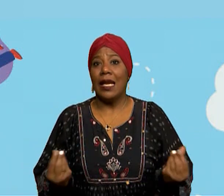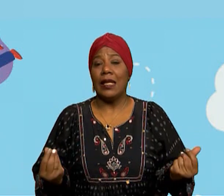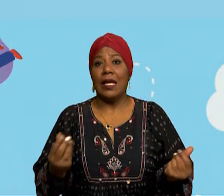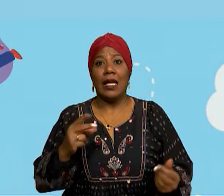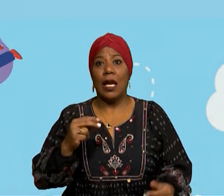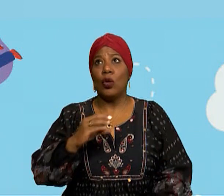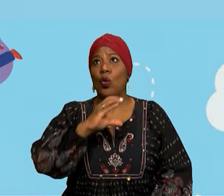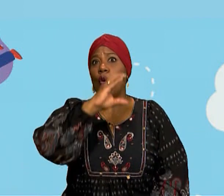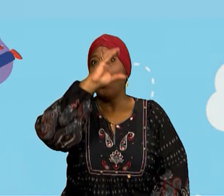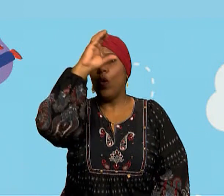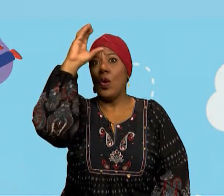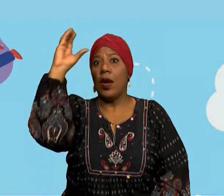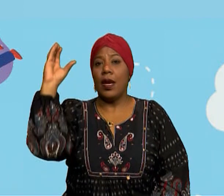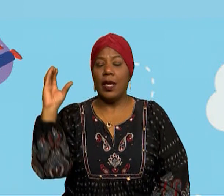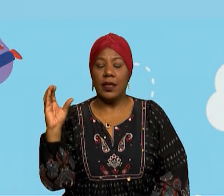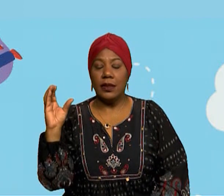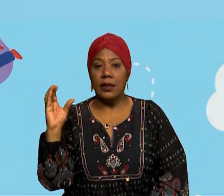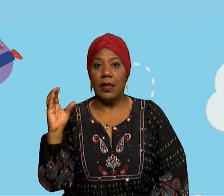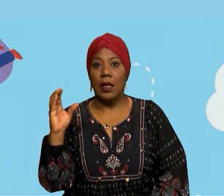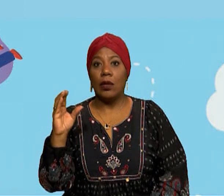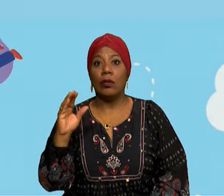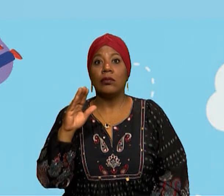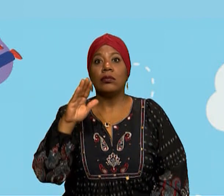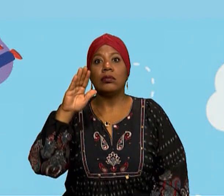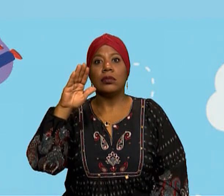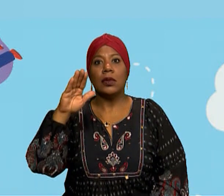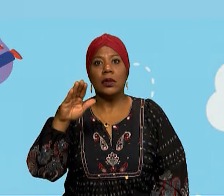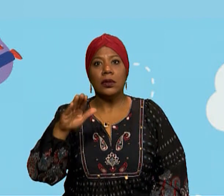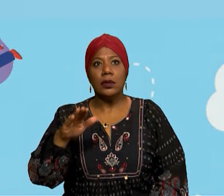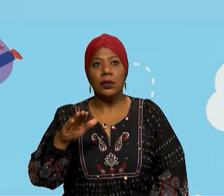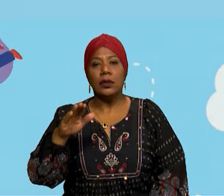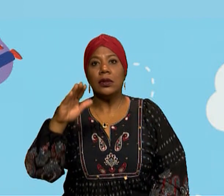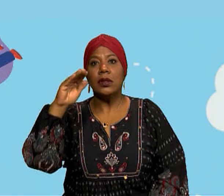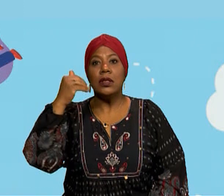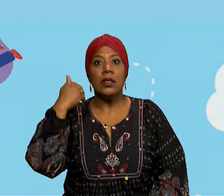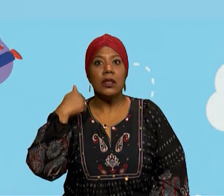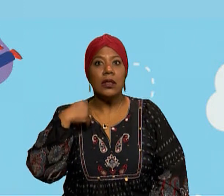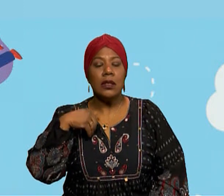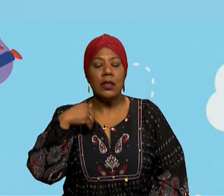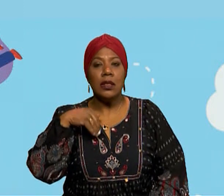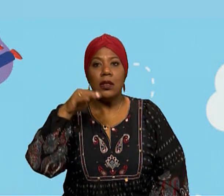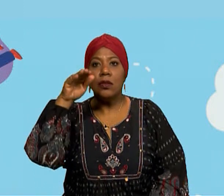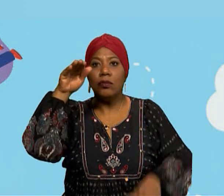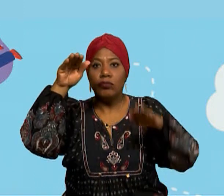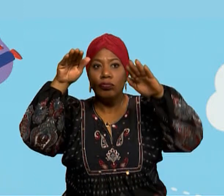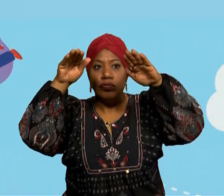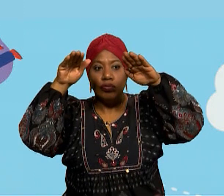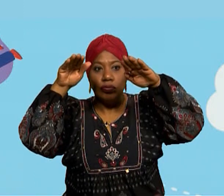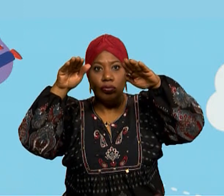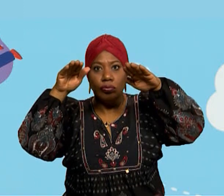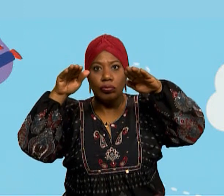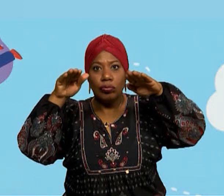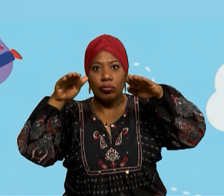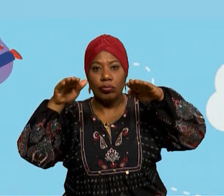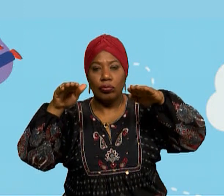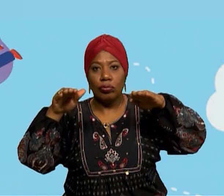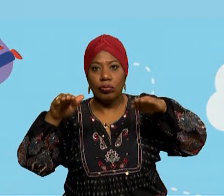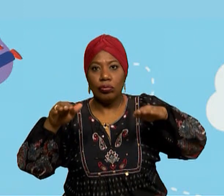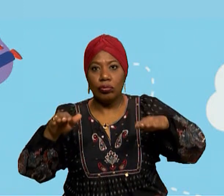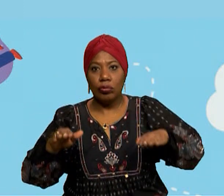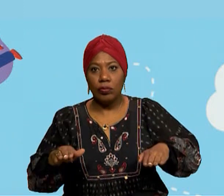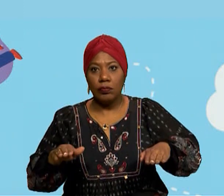cielo. Entonces el niño fue bajando. Cuando llegó al suelo, el pantalón le